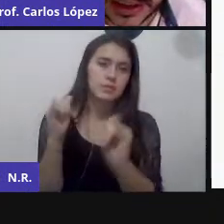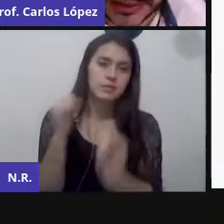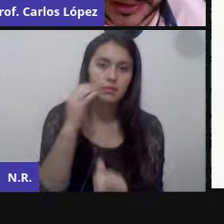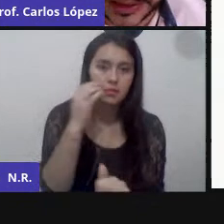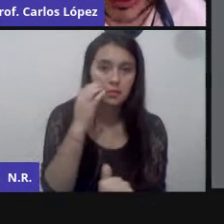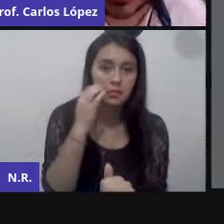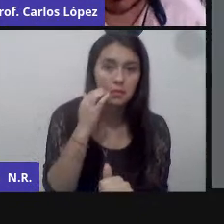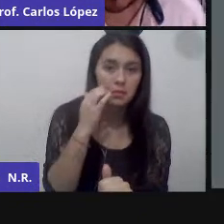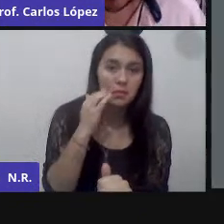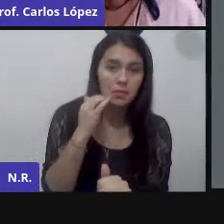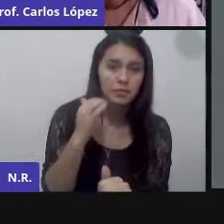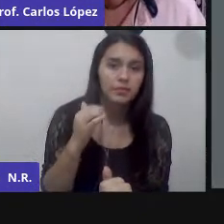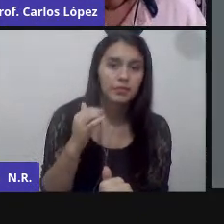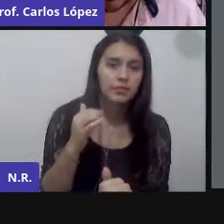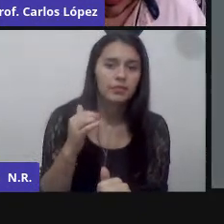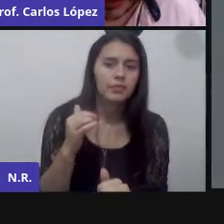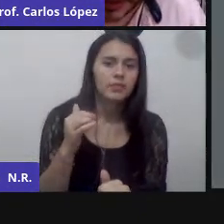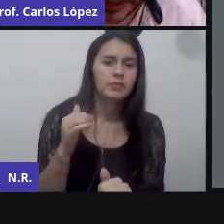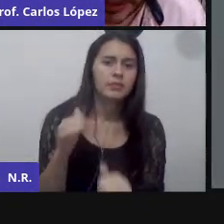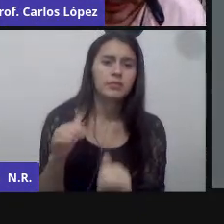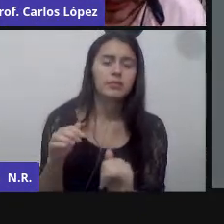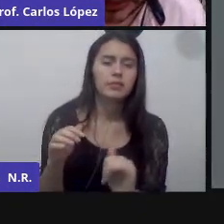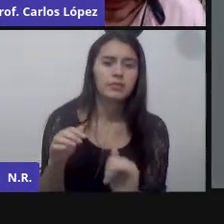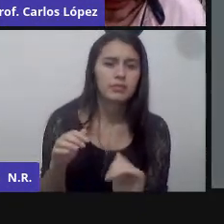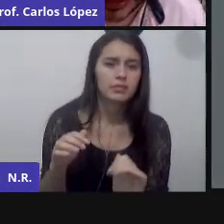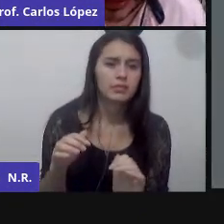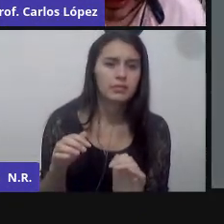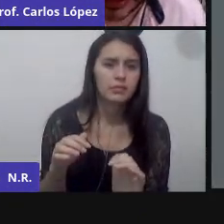nada, delete.